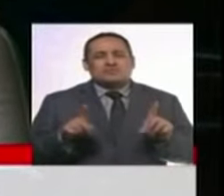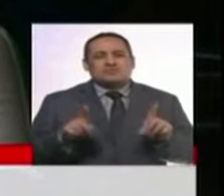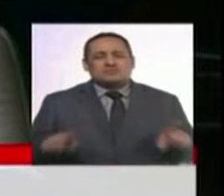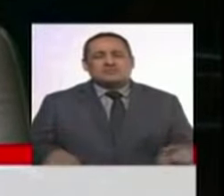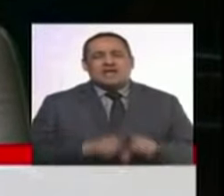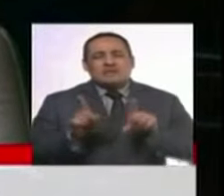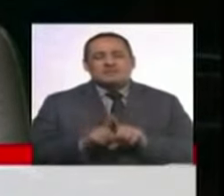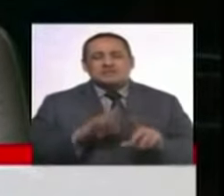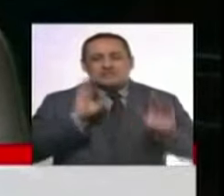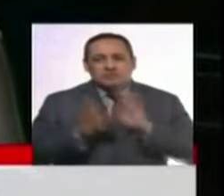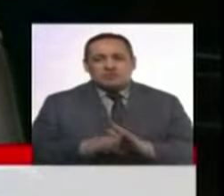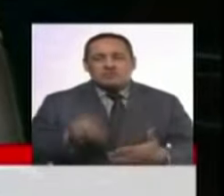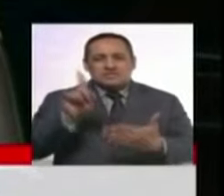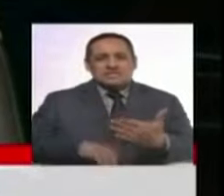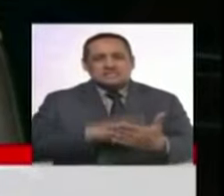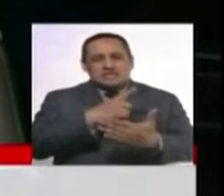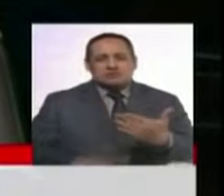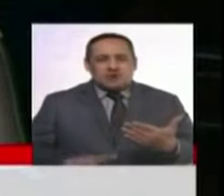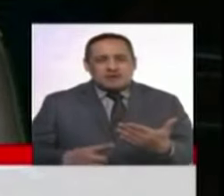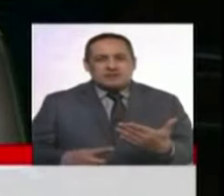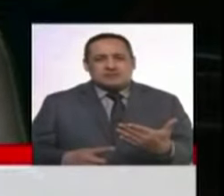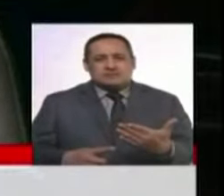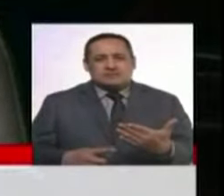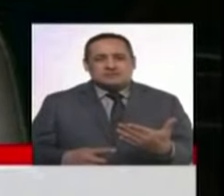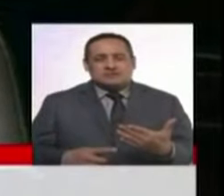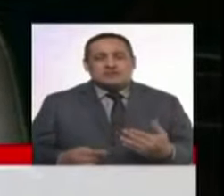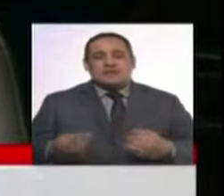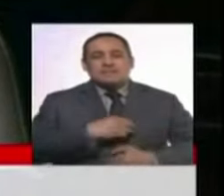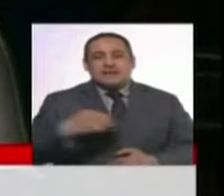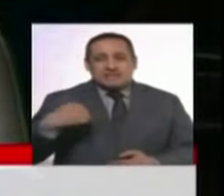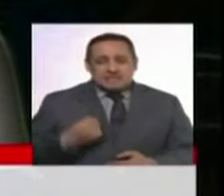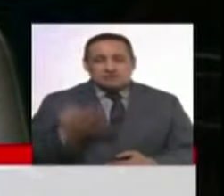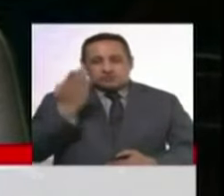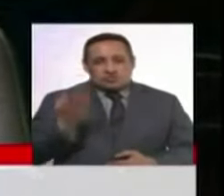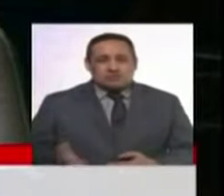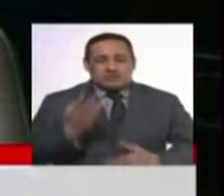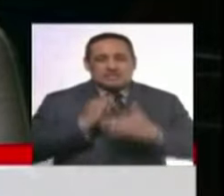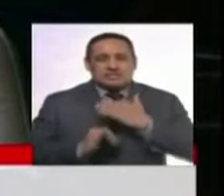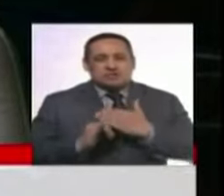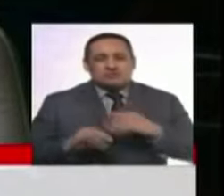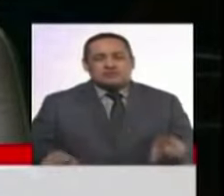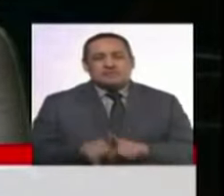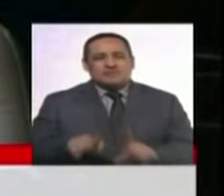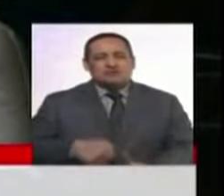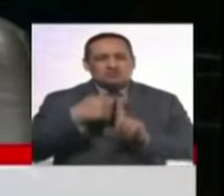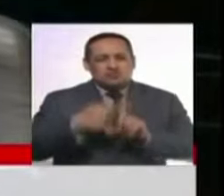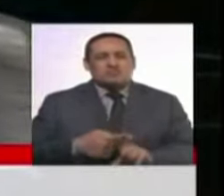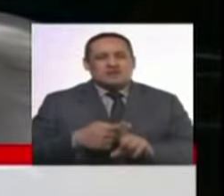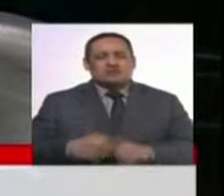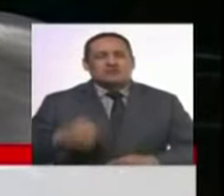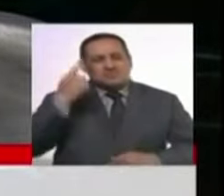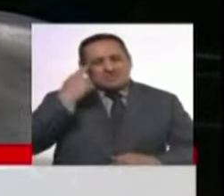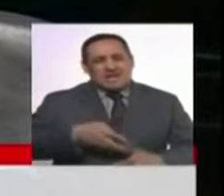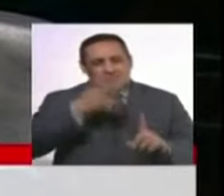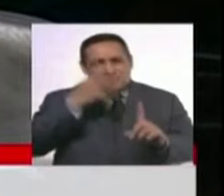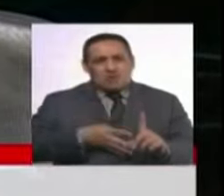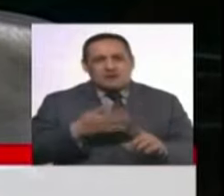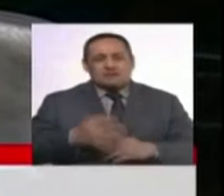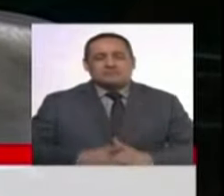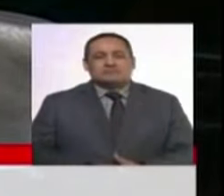si censurar ministros del interior suma entonces hay que evaluar